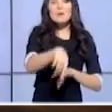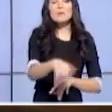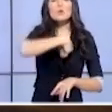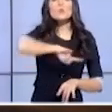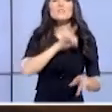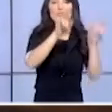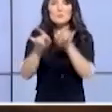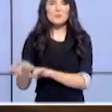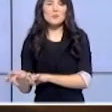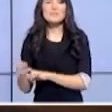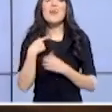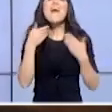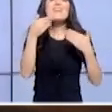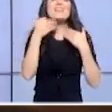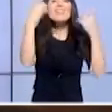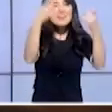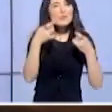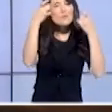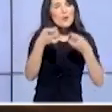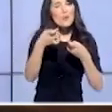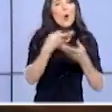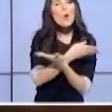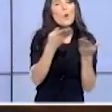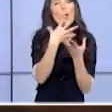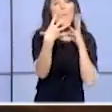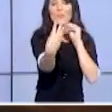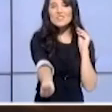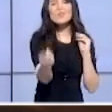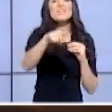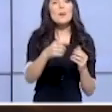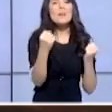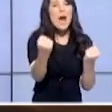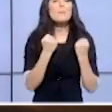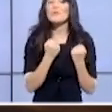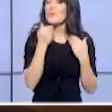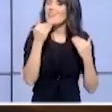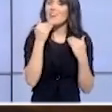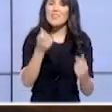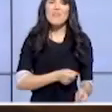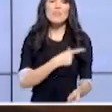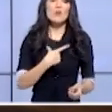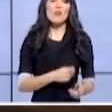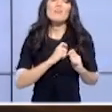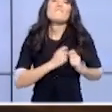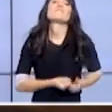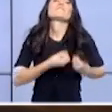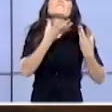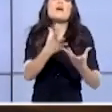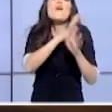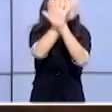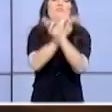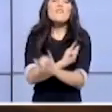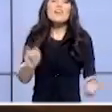gente Gracias por vuestro esfuerzo comprensión y apoyo de corazón